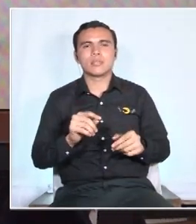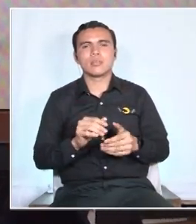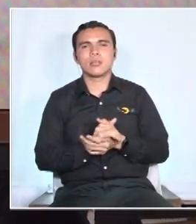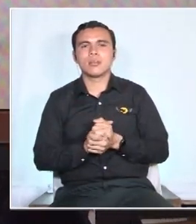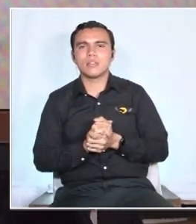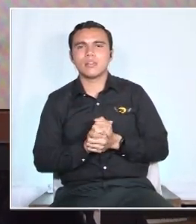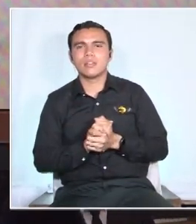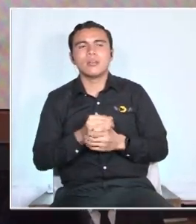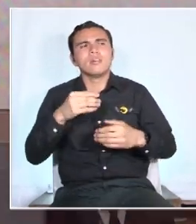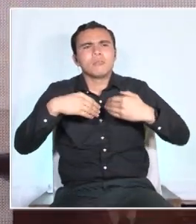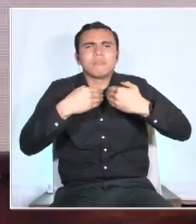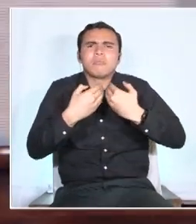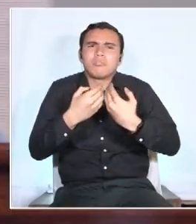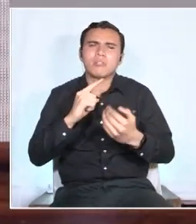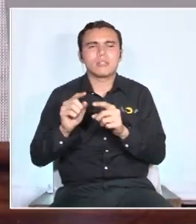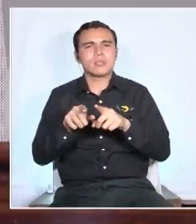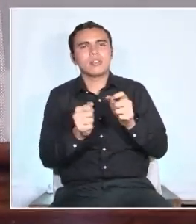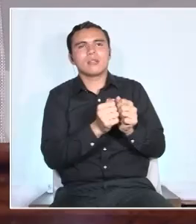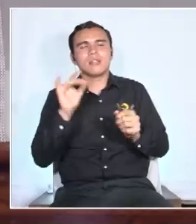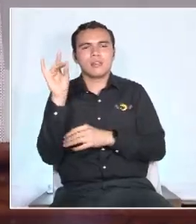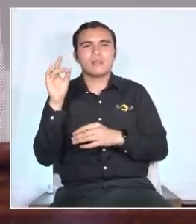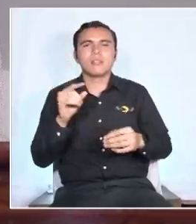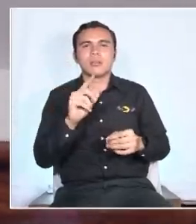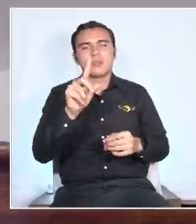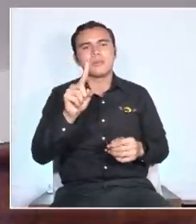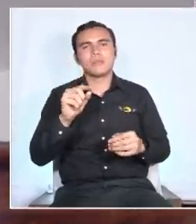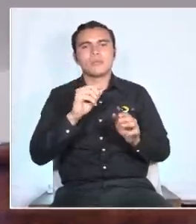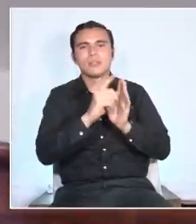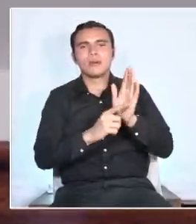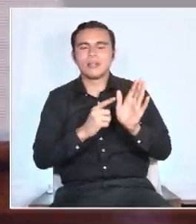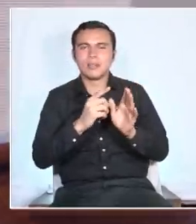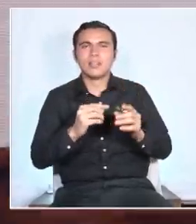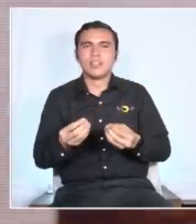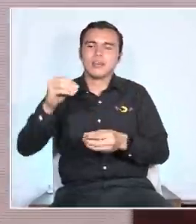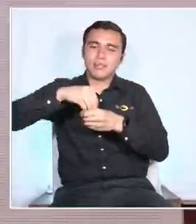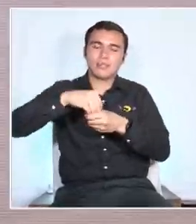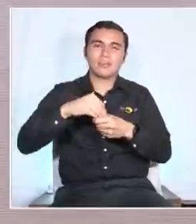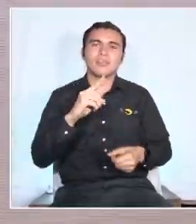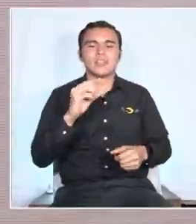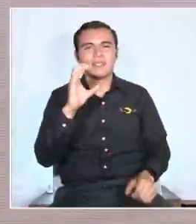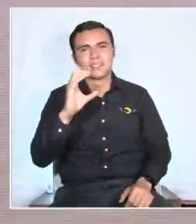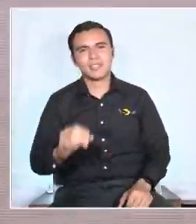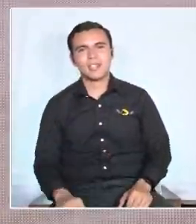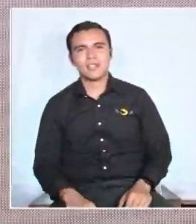Univisión? Si un media hora te costaba $600 y de ofrenda entraban 100.